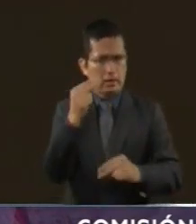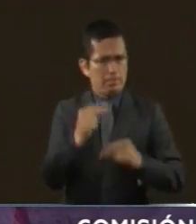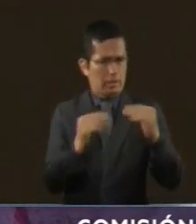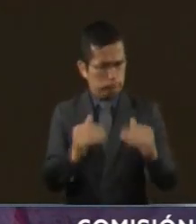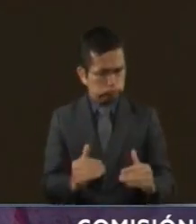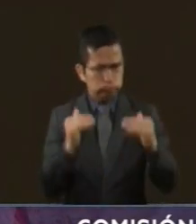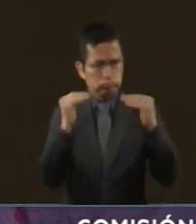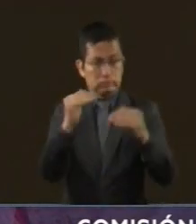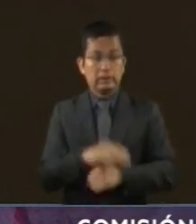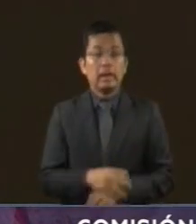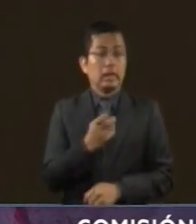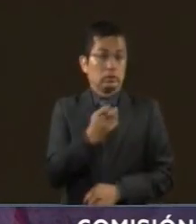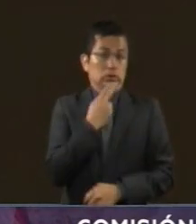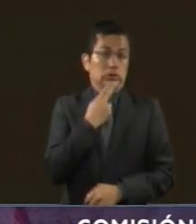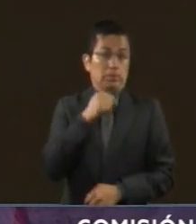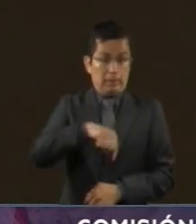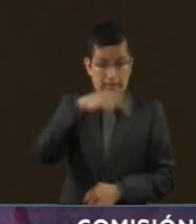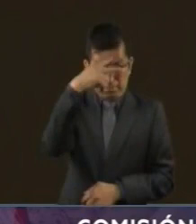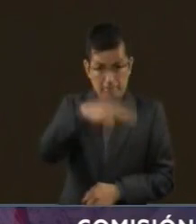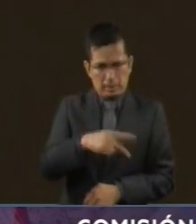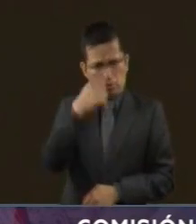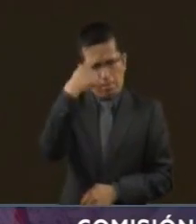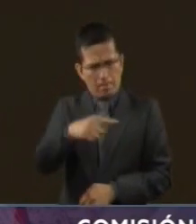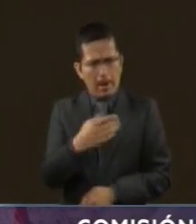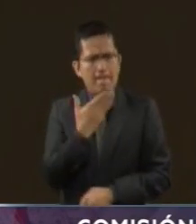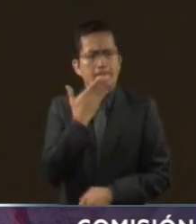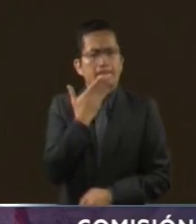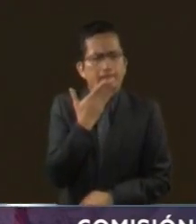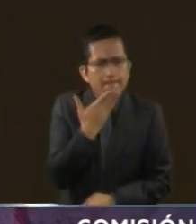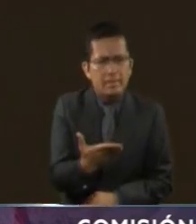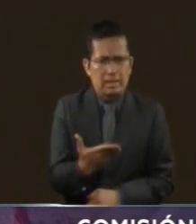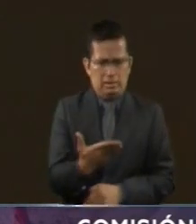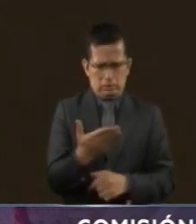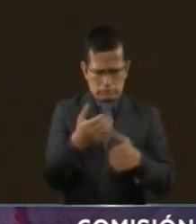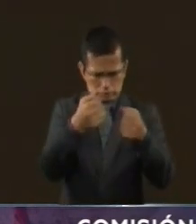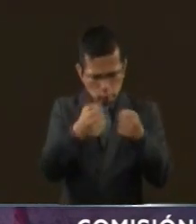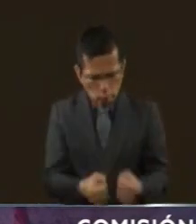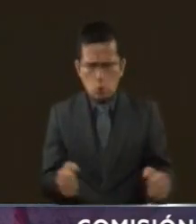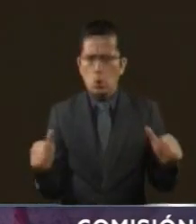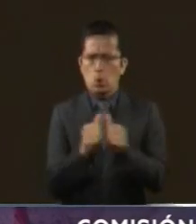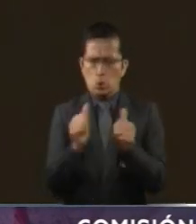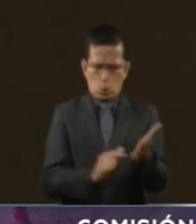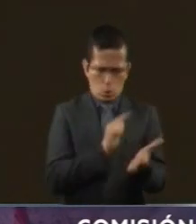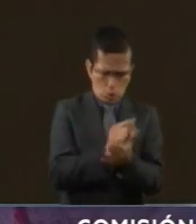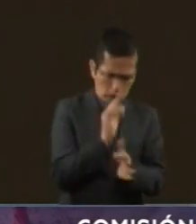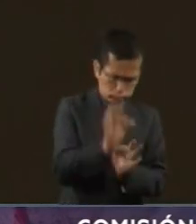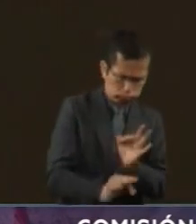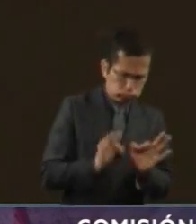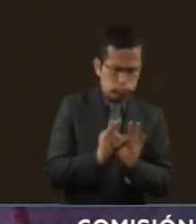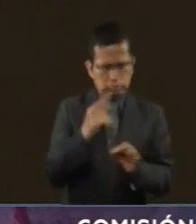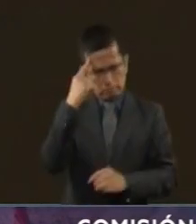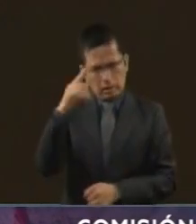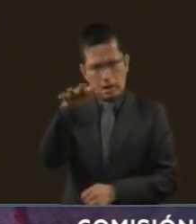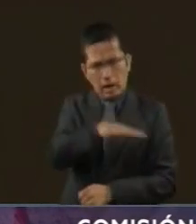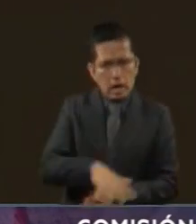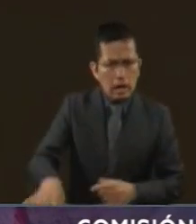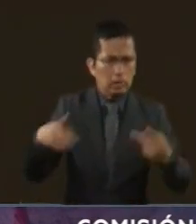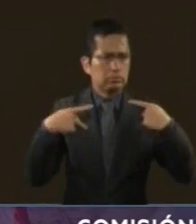iniciativa ofrecerá mejores herramientas para brindar seguridad jurídica y certidumbre a toda la